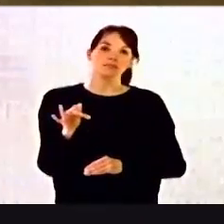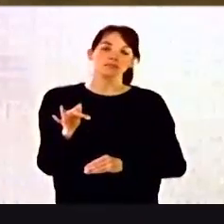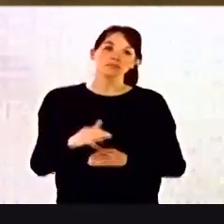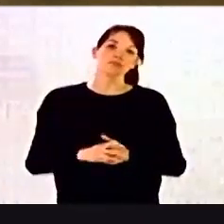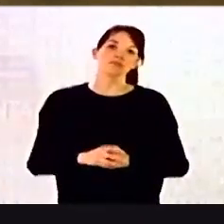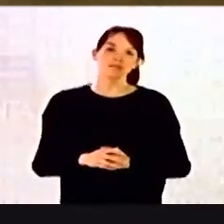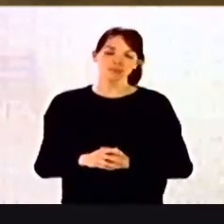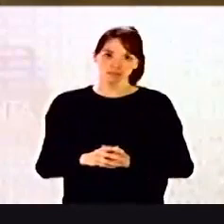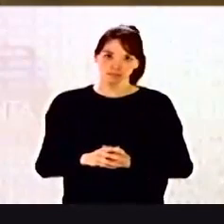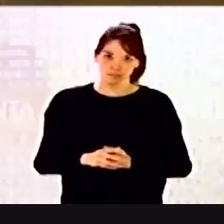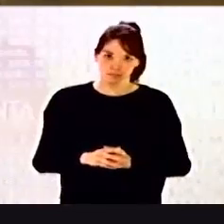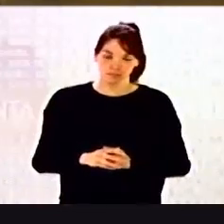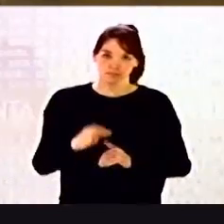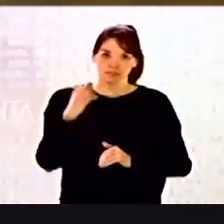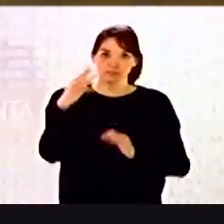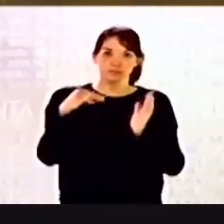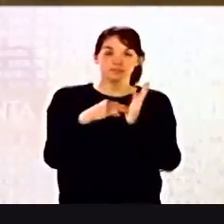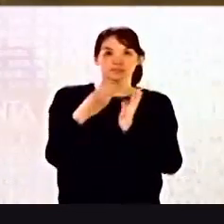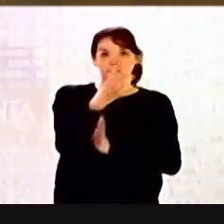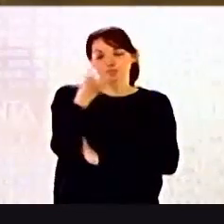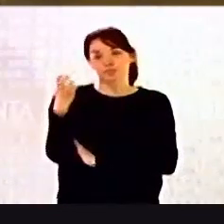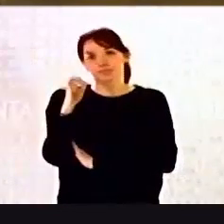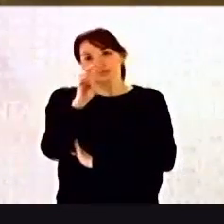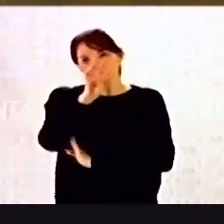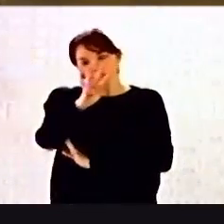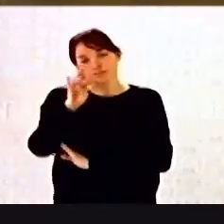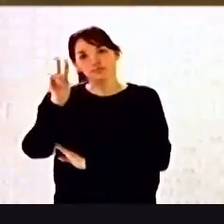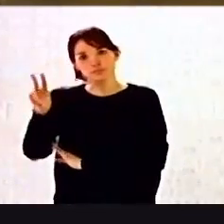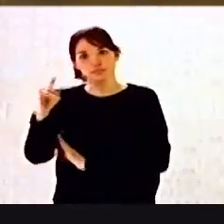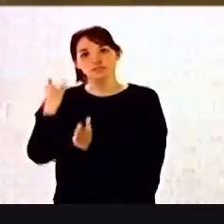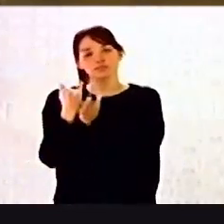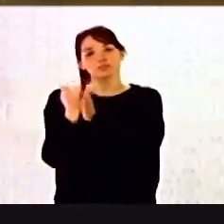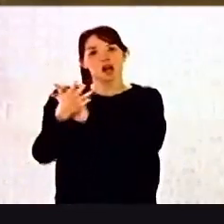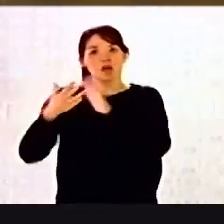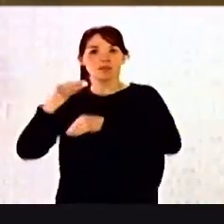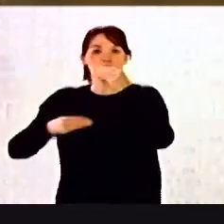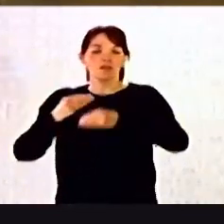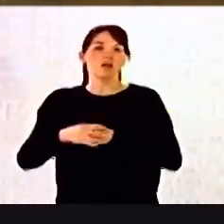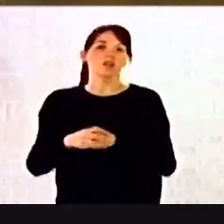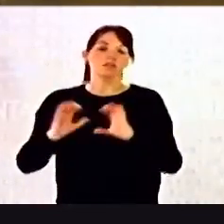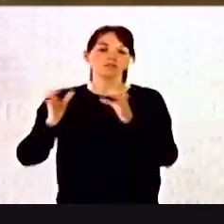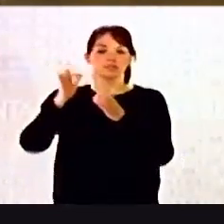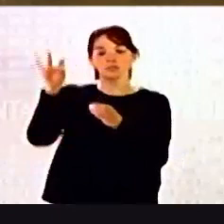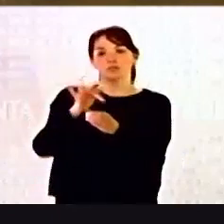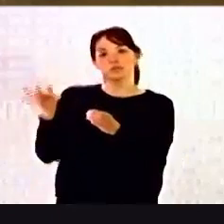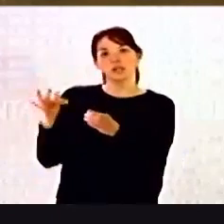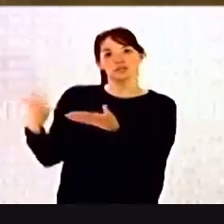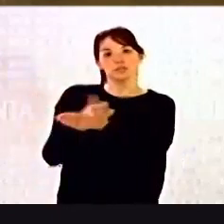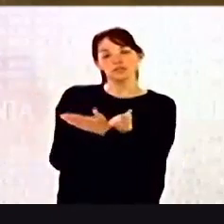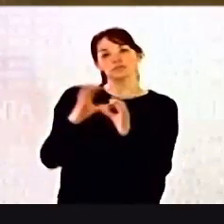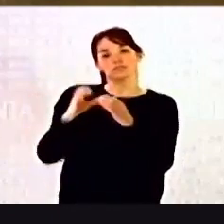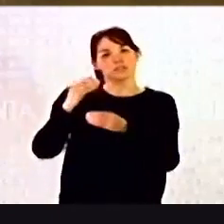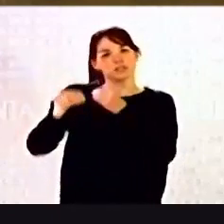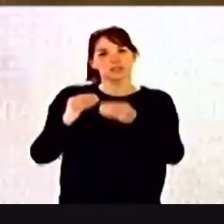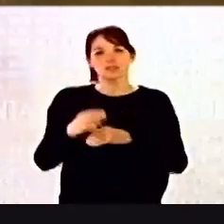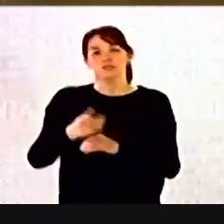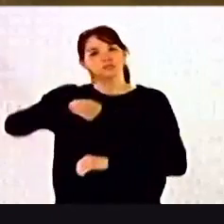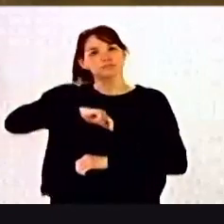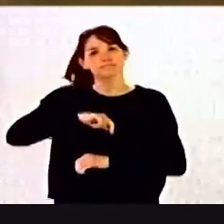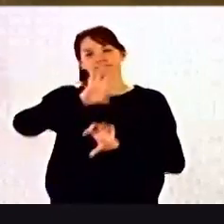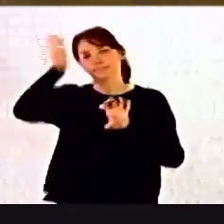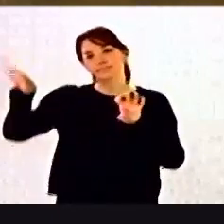menos que 3.342 test rápidos del total que nos han llegado. Debemos ser una de las